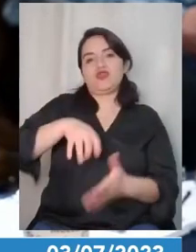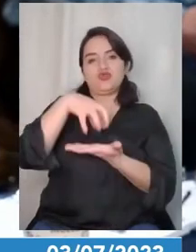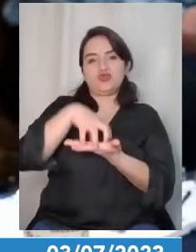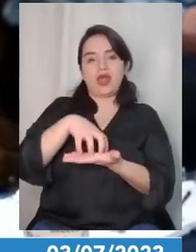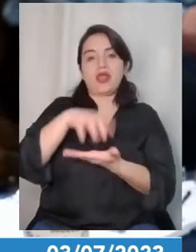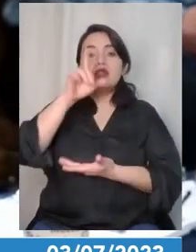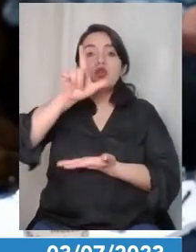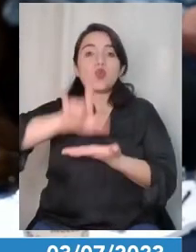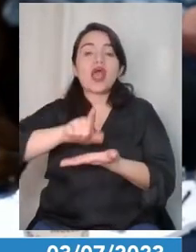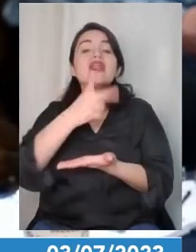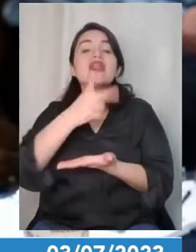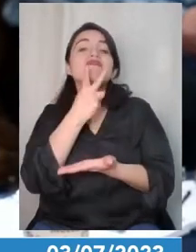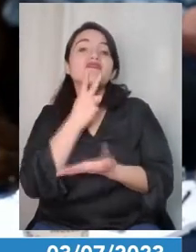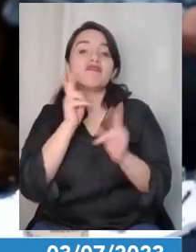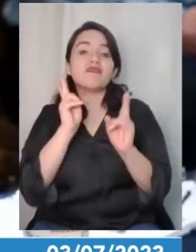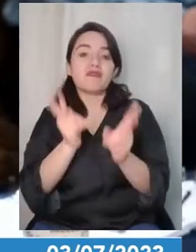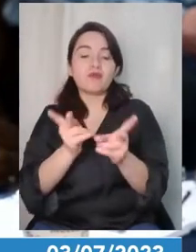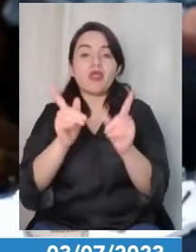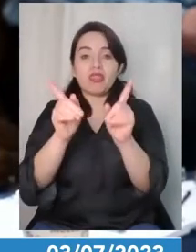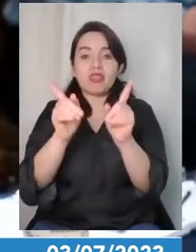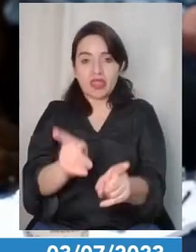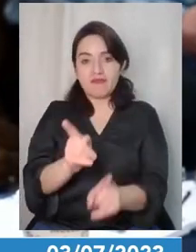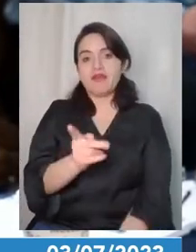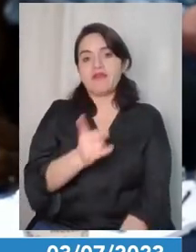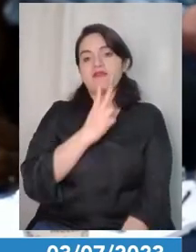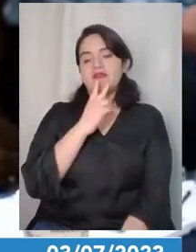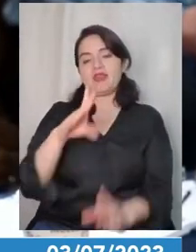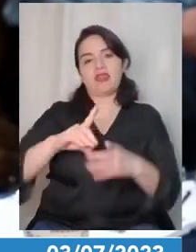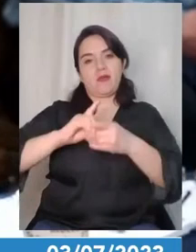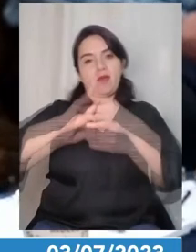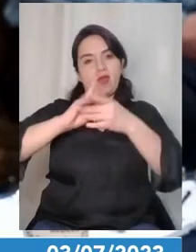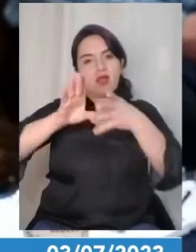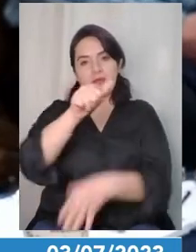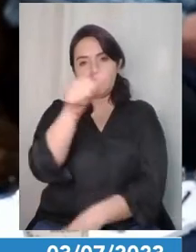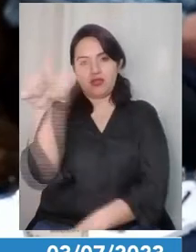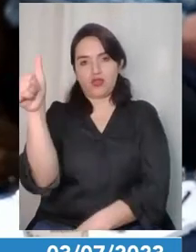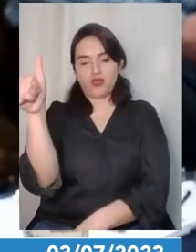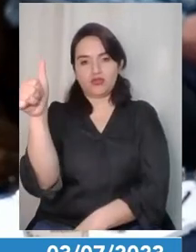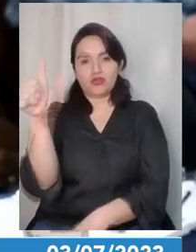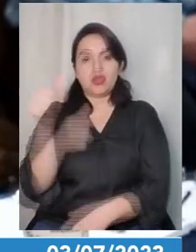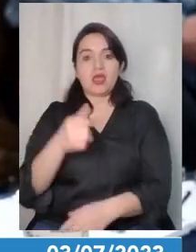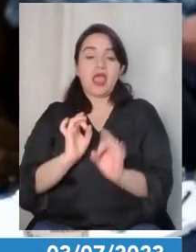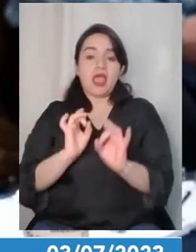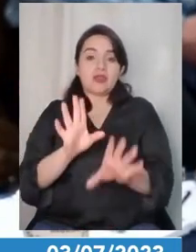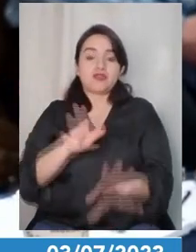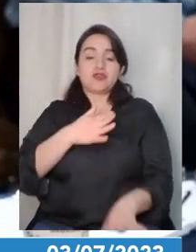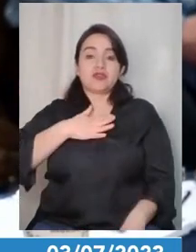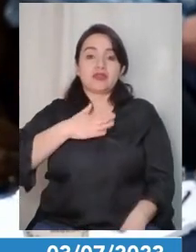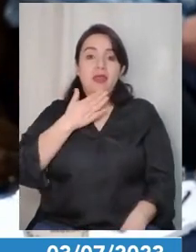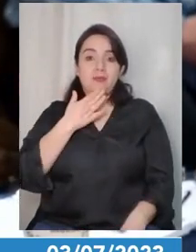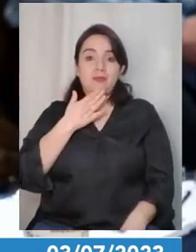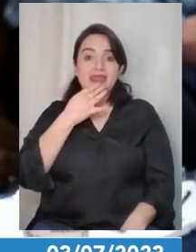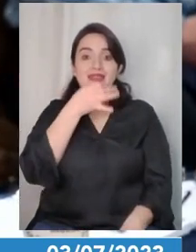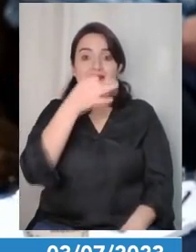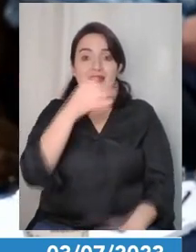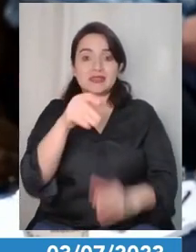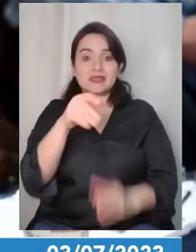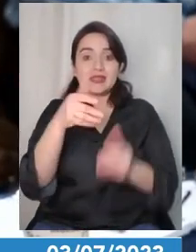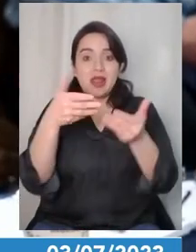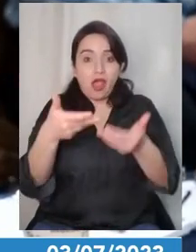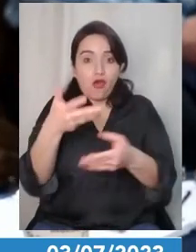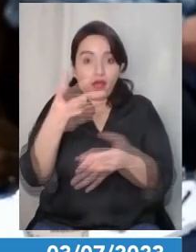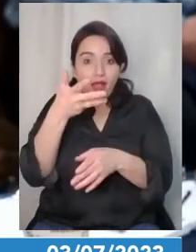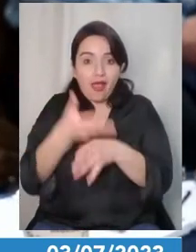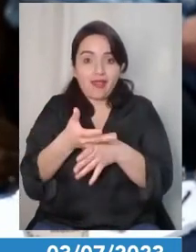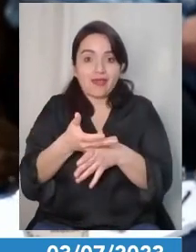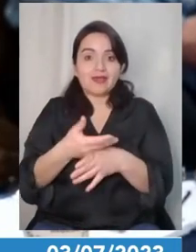cierto, democráticamente. Eso quería decirlo, Nicolás. Y también relevar que está hoy día, ¿no?, el Estado adoptará medidas orientadas a generar